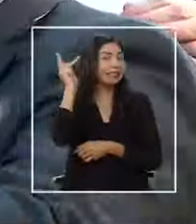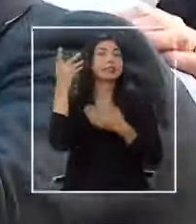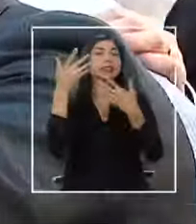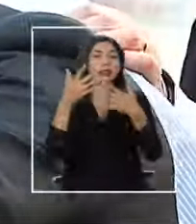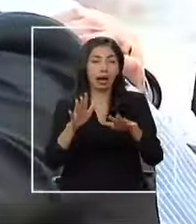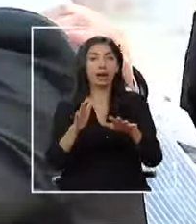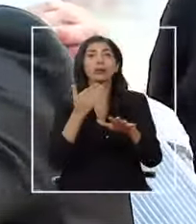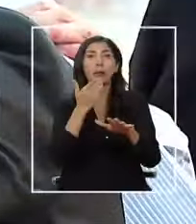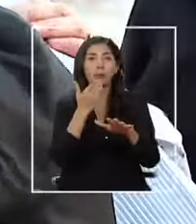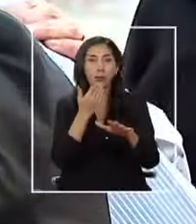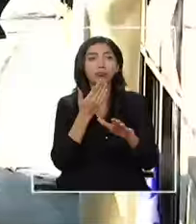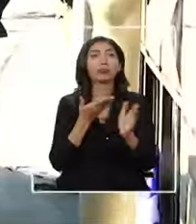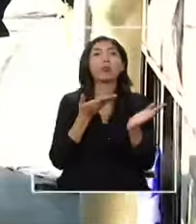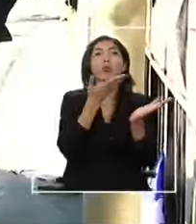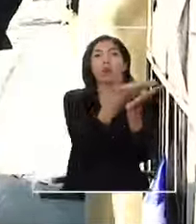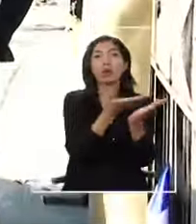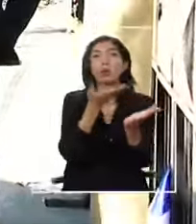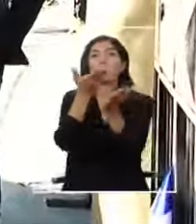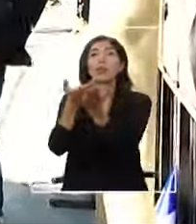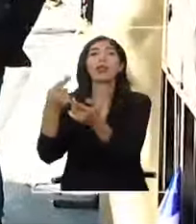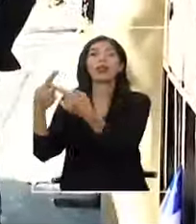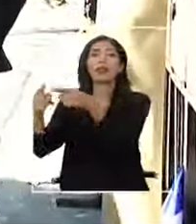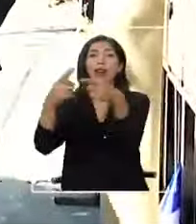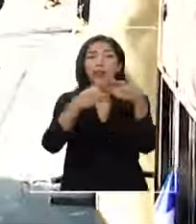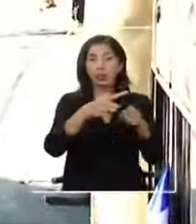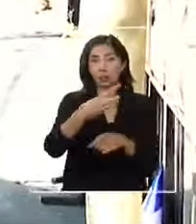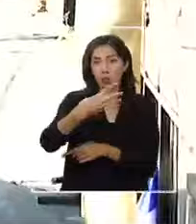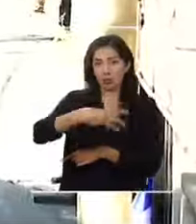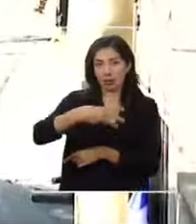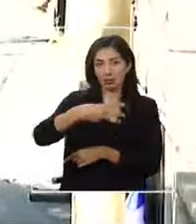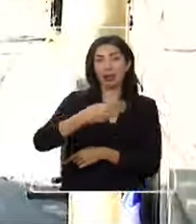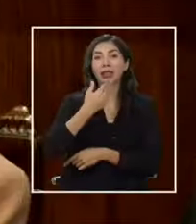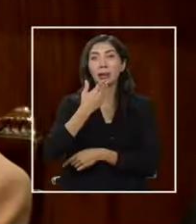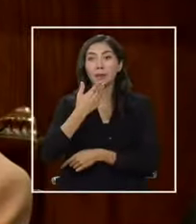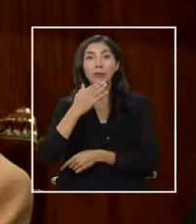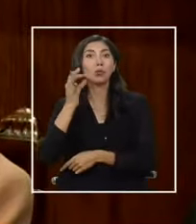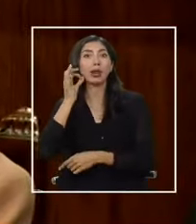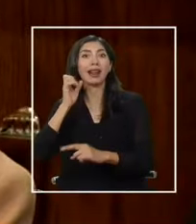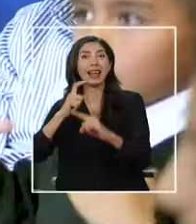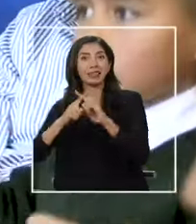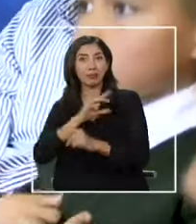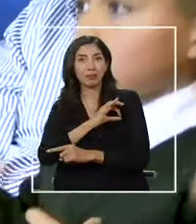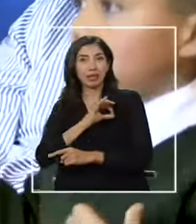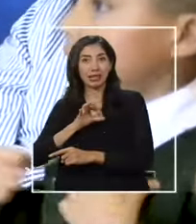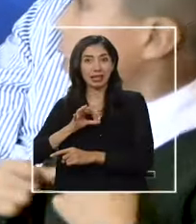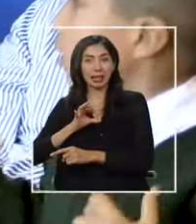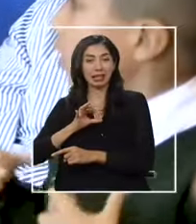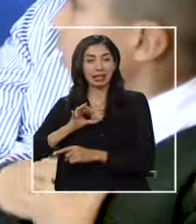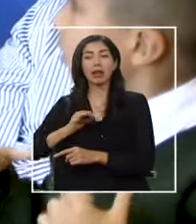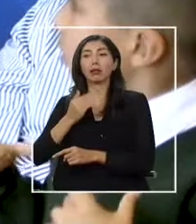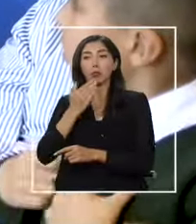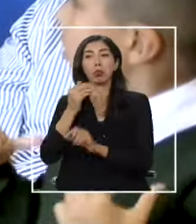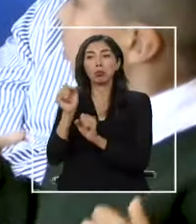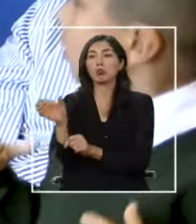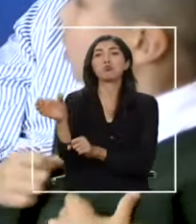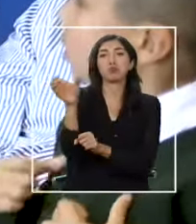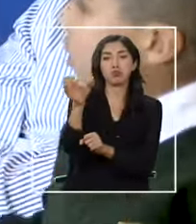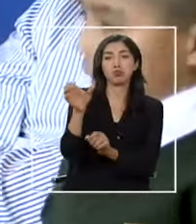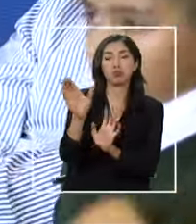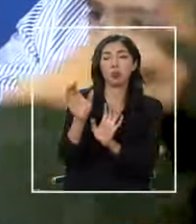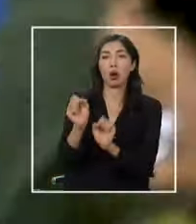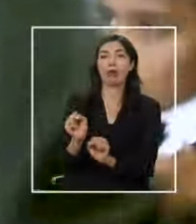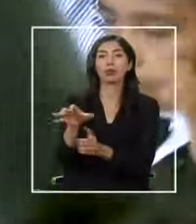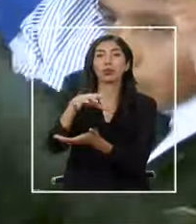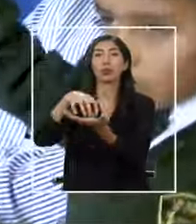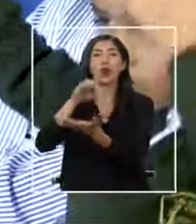sus cartas a los diversos municipios y no ha dudado en valorar el nombre de la exministra como carta por Las Condes. Si se diera